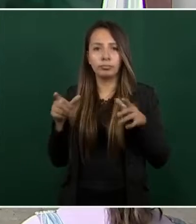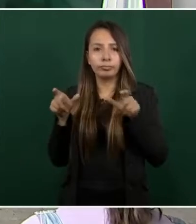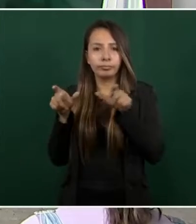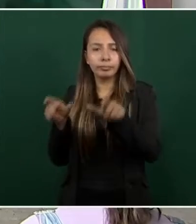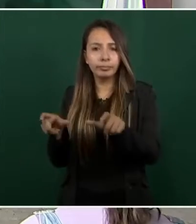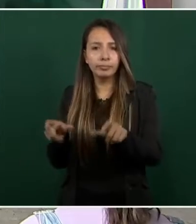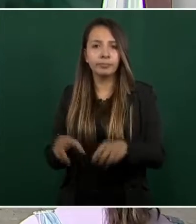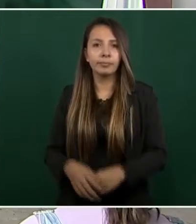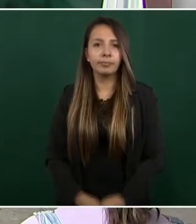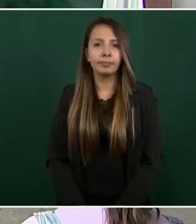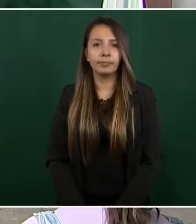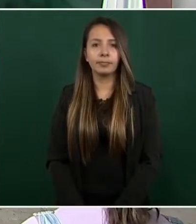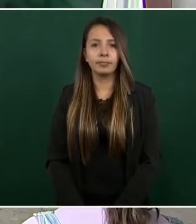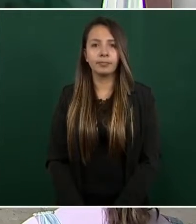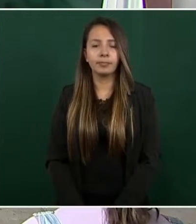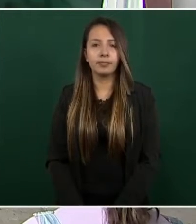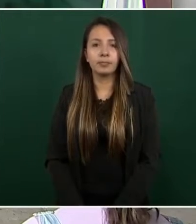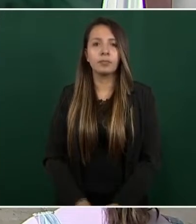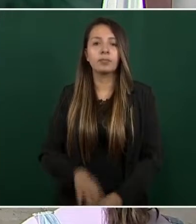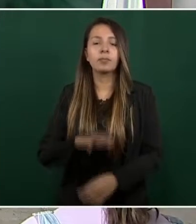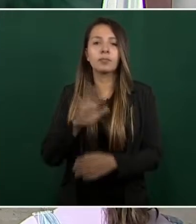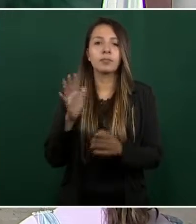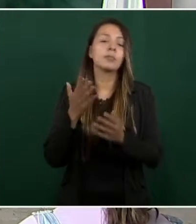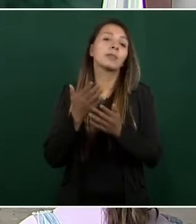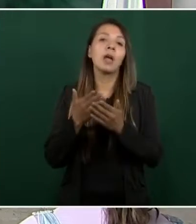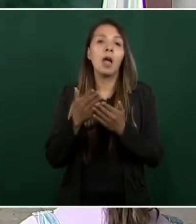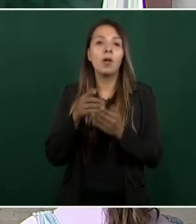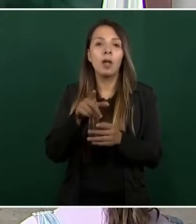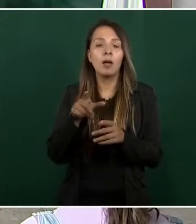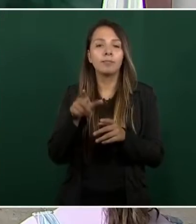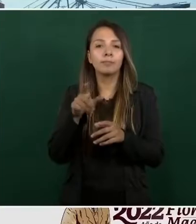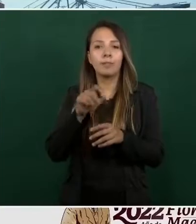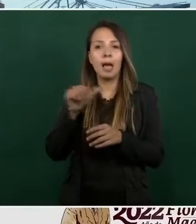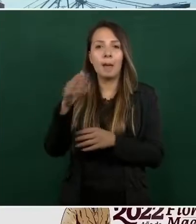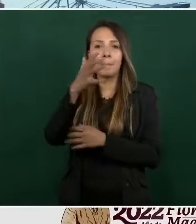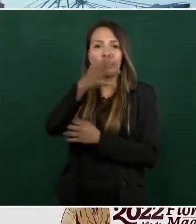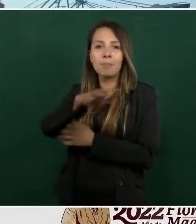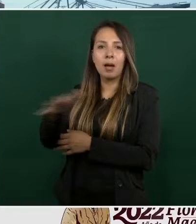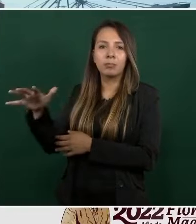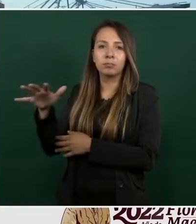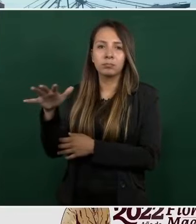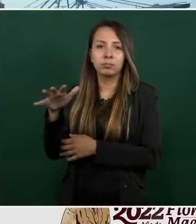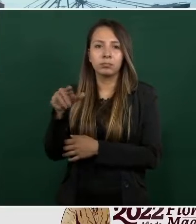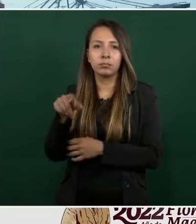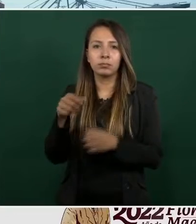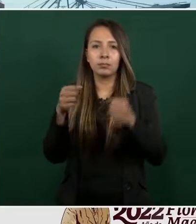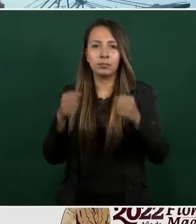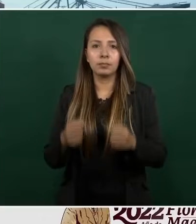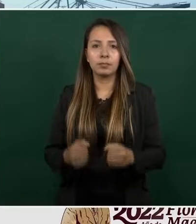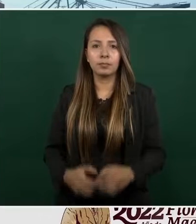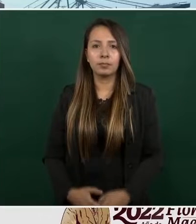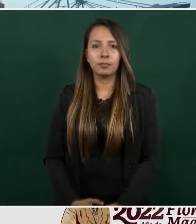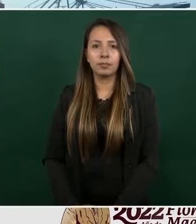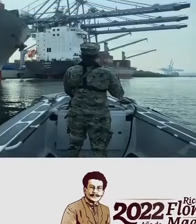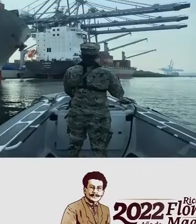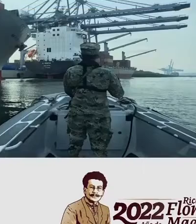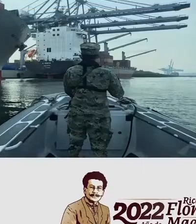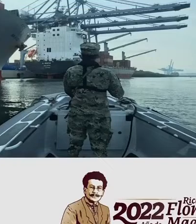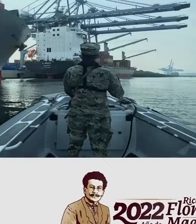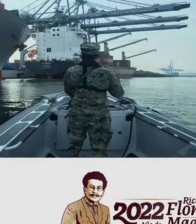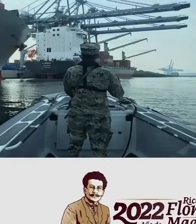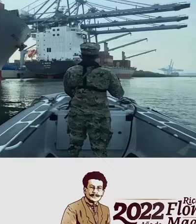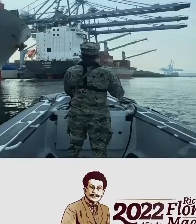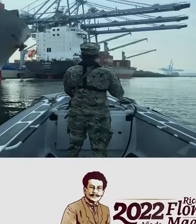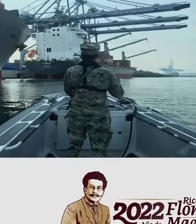por favor. En lo que se refiere a protección marítima y portuaria, que es la seguridad en los puertos, que la damos a través de la unidad